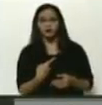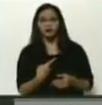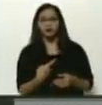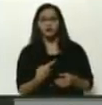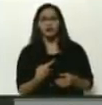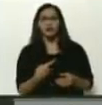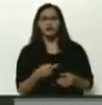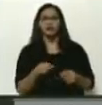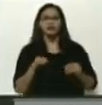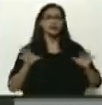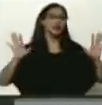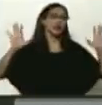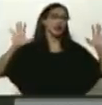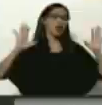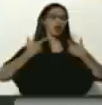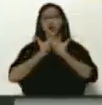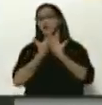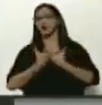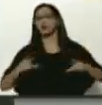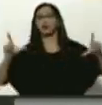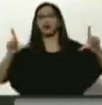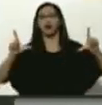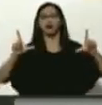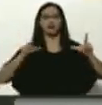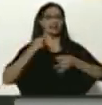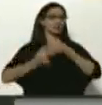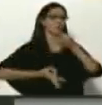la sacrosanta libertad de expresión,